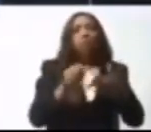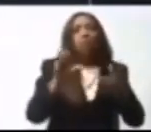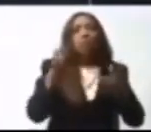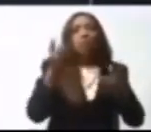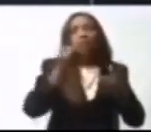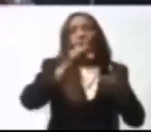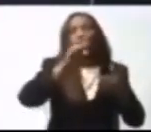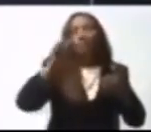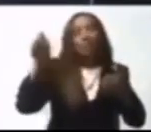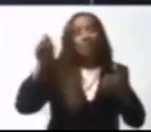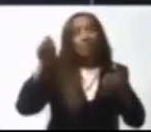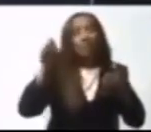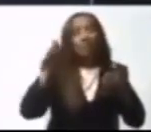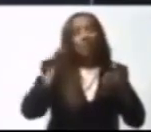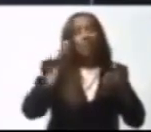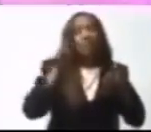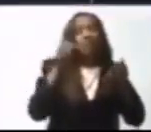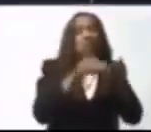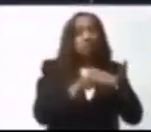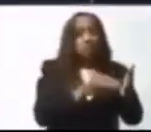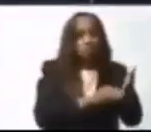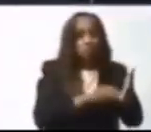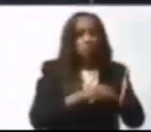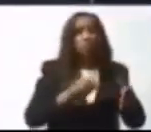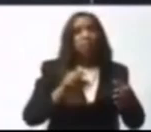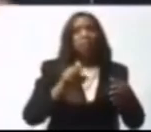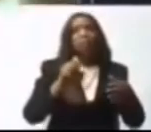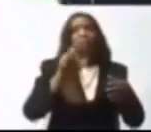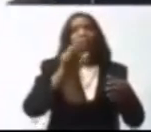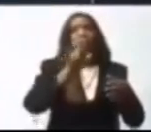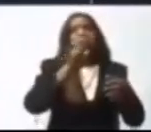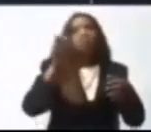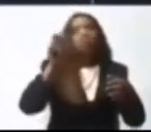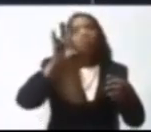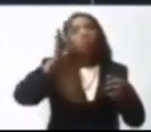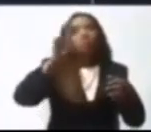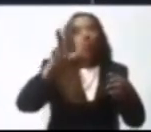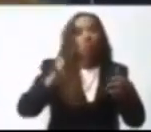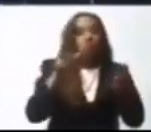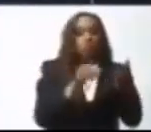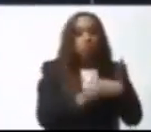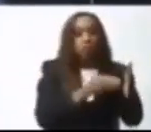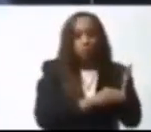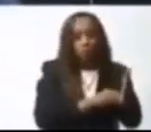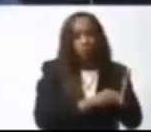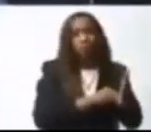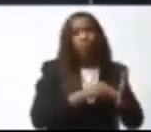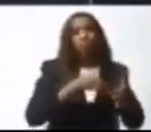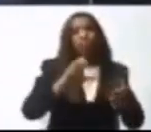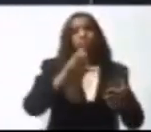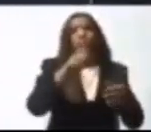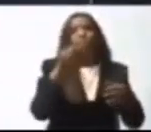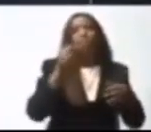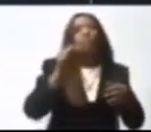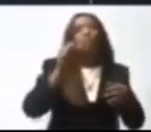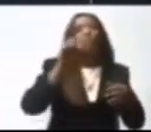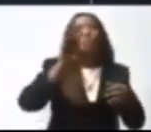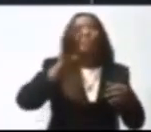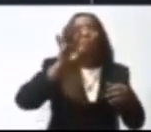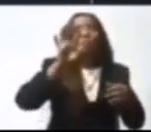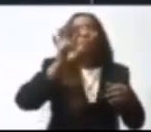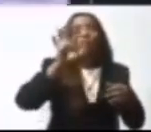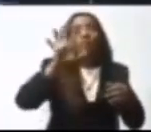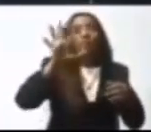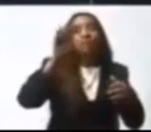el séptimo de 262 millones el octavo de 50 millones de dólares el noveno de